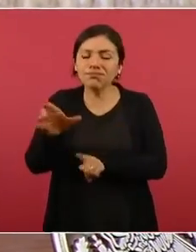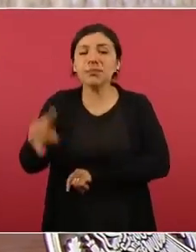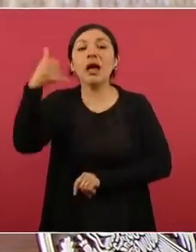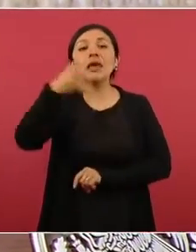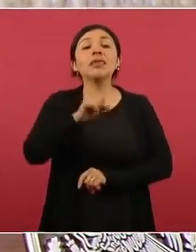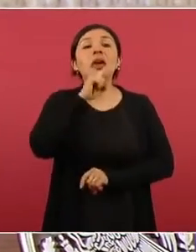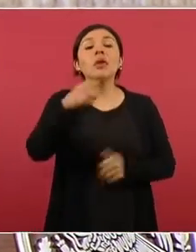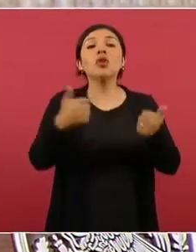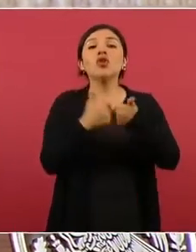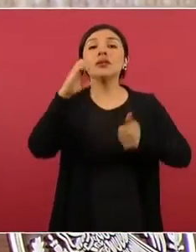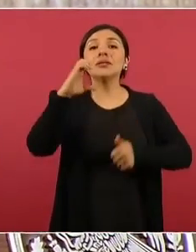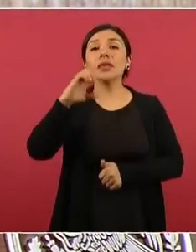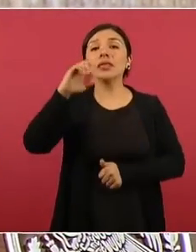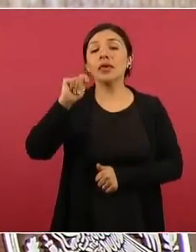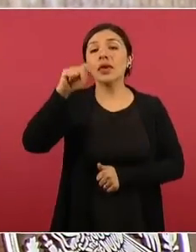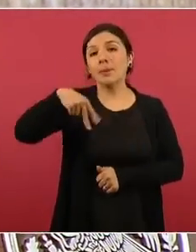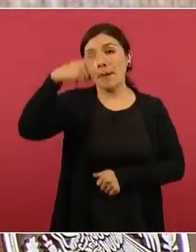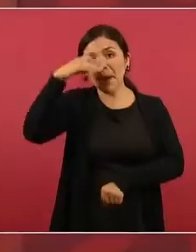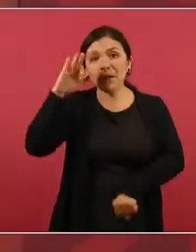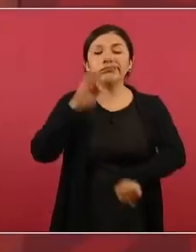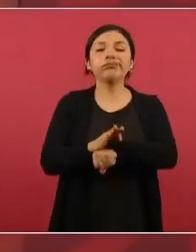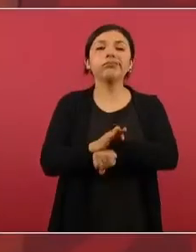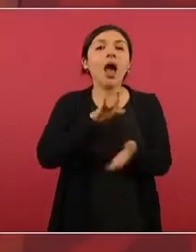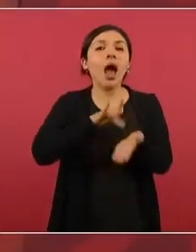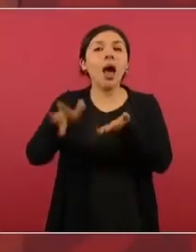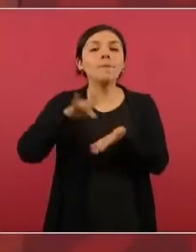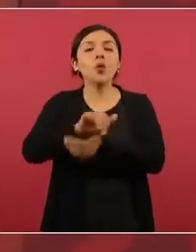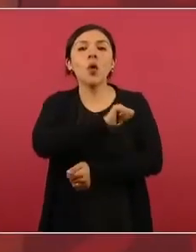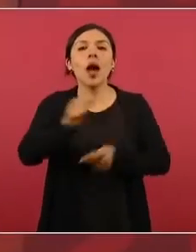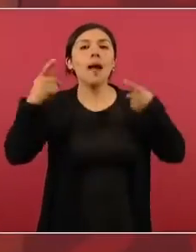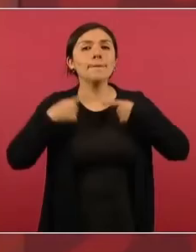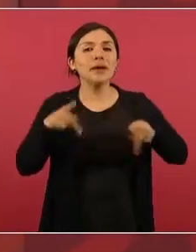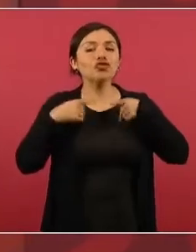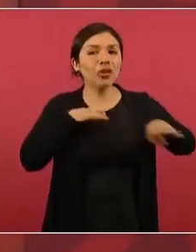impulsa el apoyo a los trabajadores.